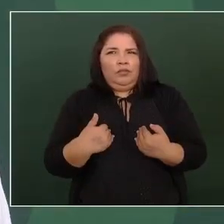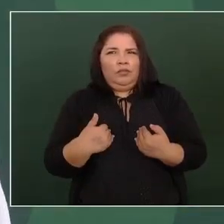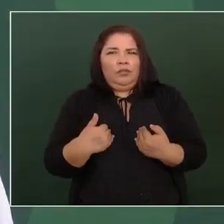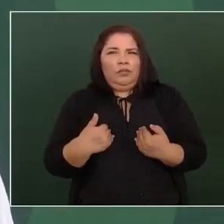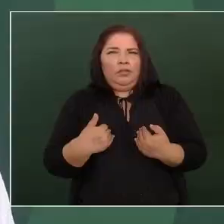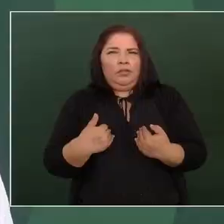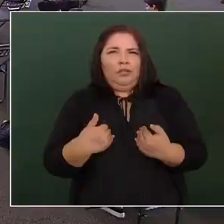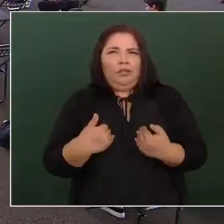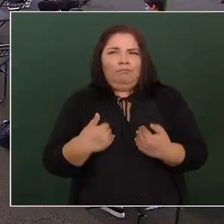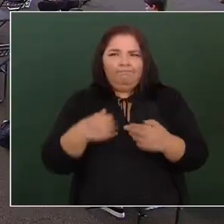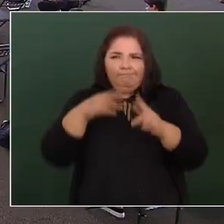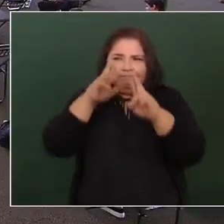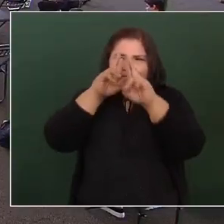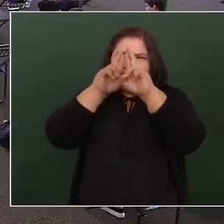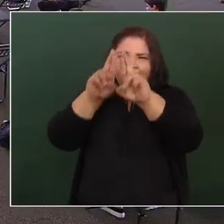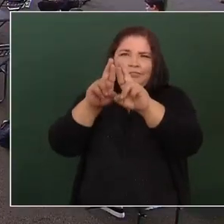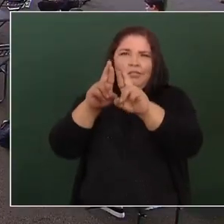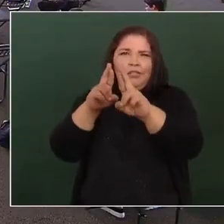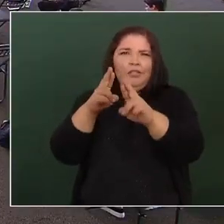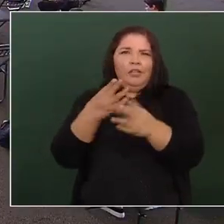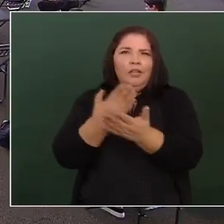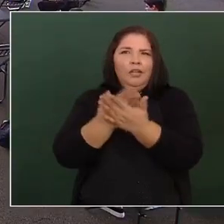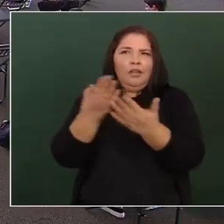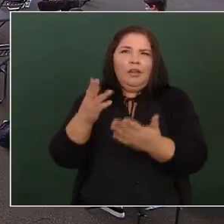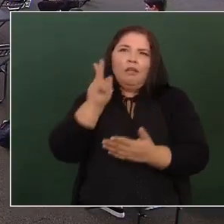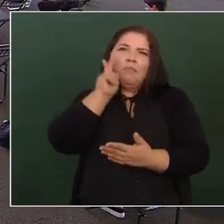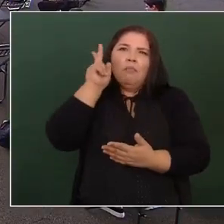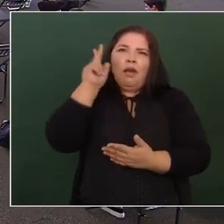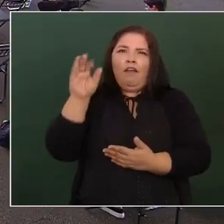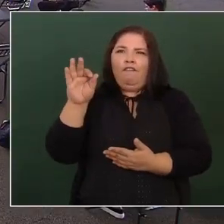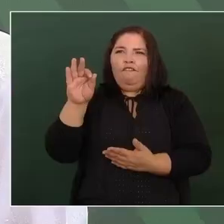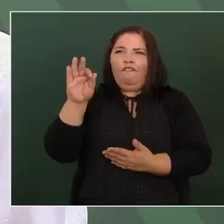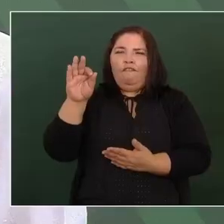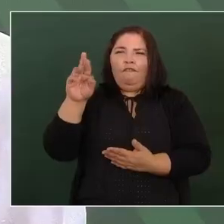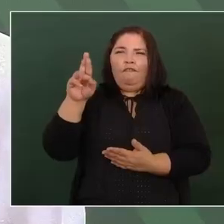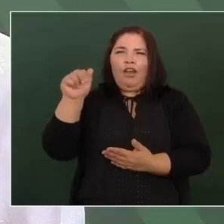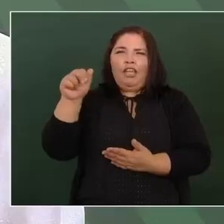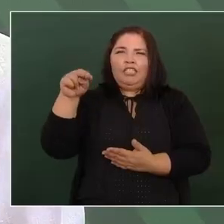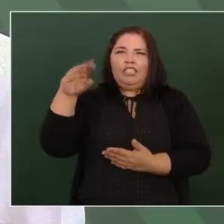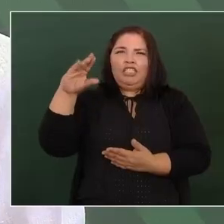a reconocer lo que ha hecho el Papa Francisco?